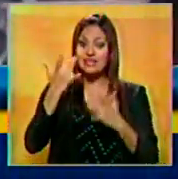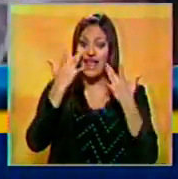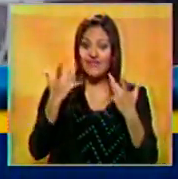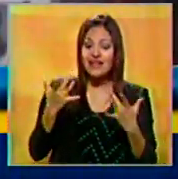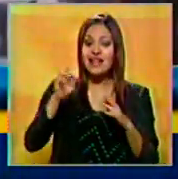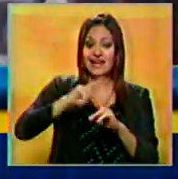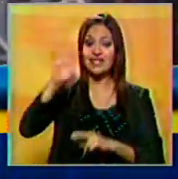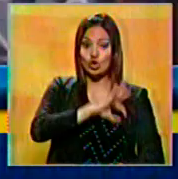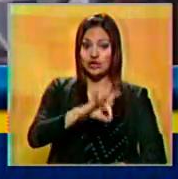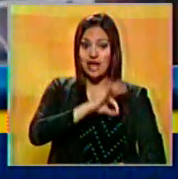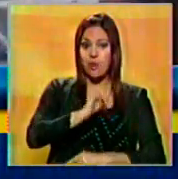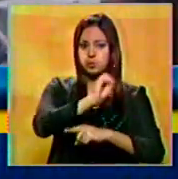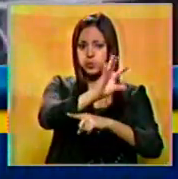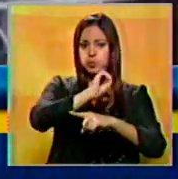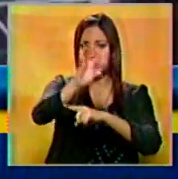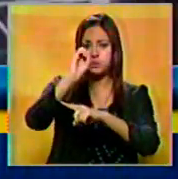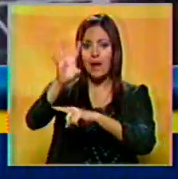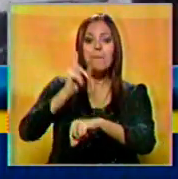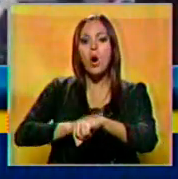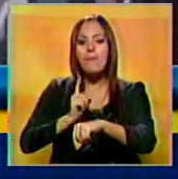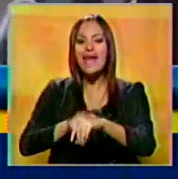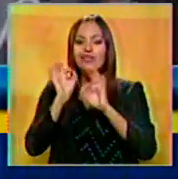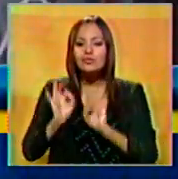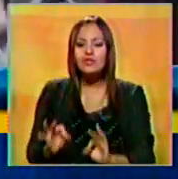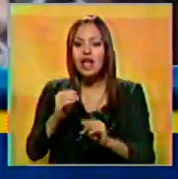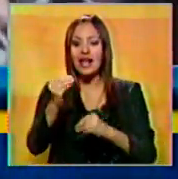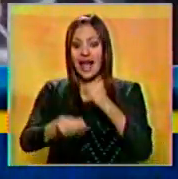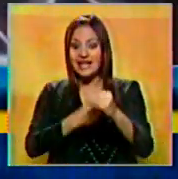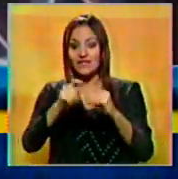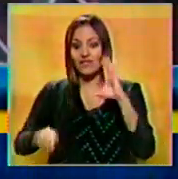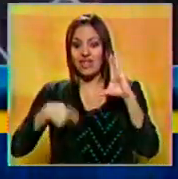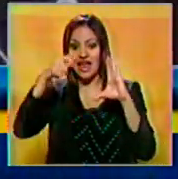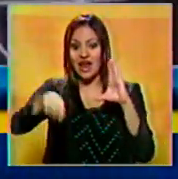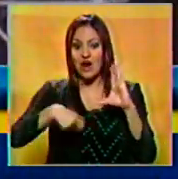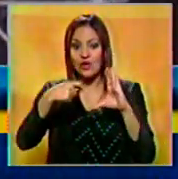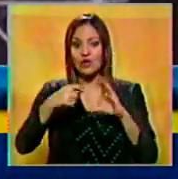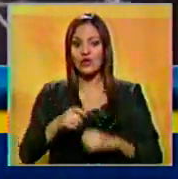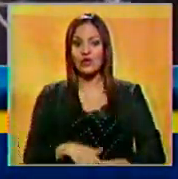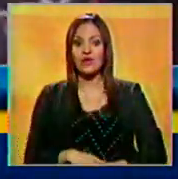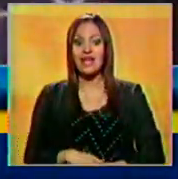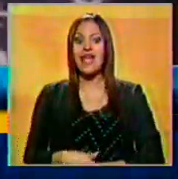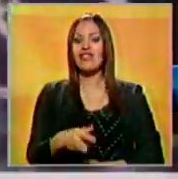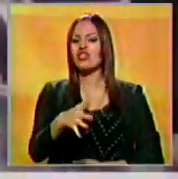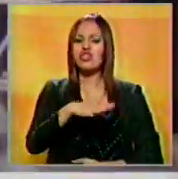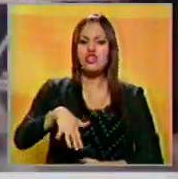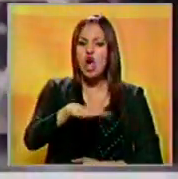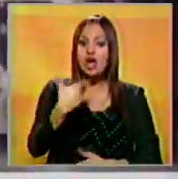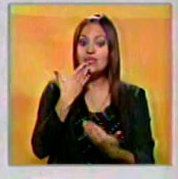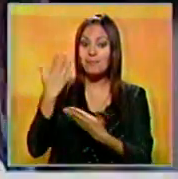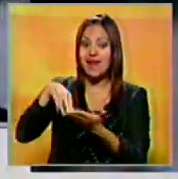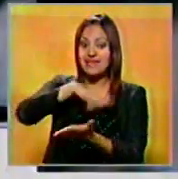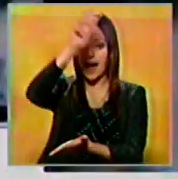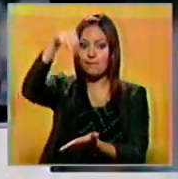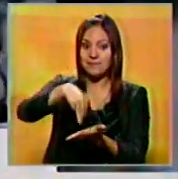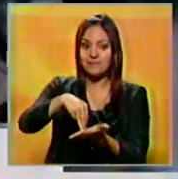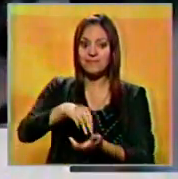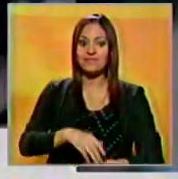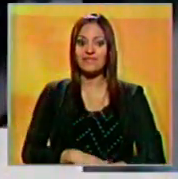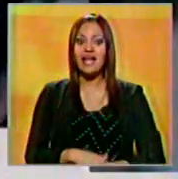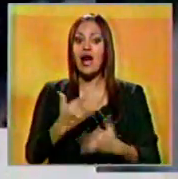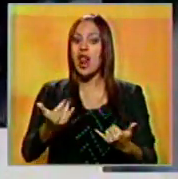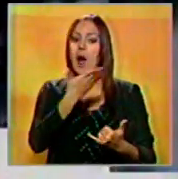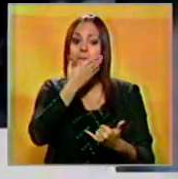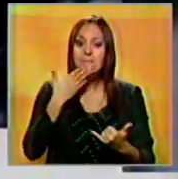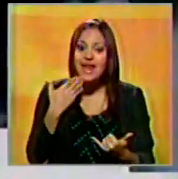sus redes sociales de los momentos cumbres de la grabación del video, el cual tuvo lugar en la ciudad de Miami. J-Lo está en su